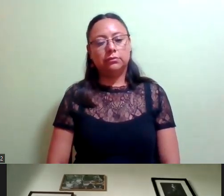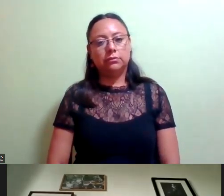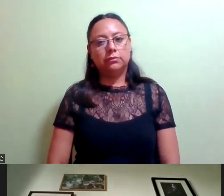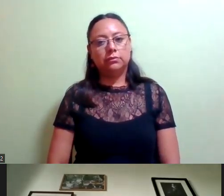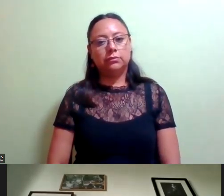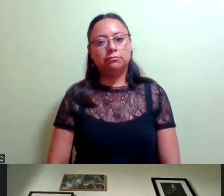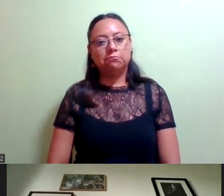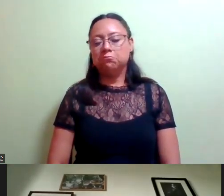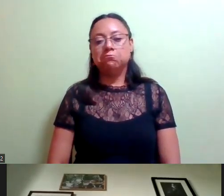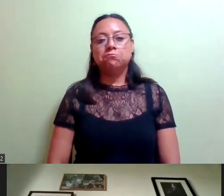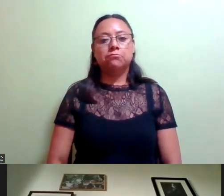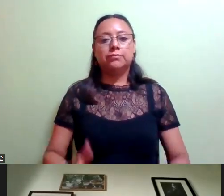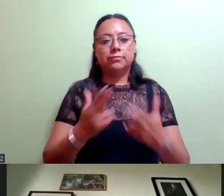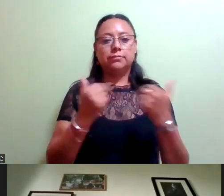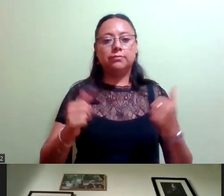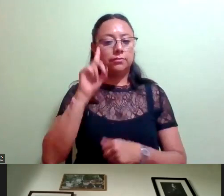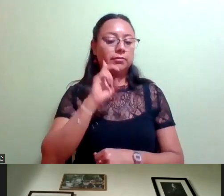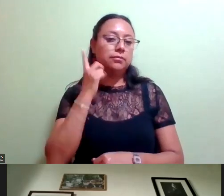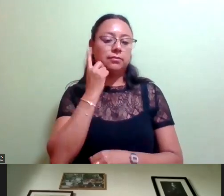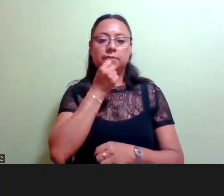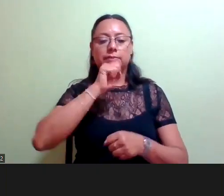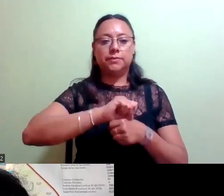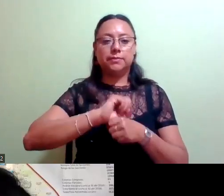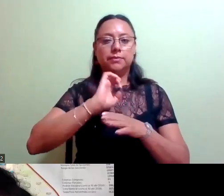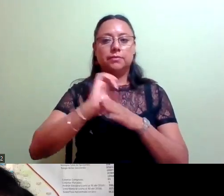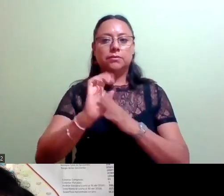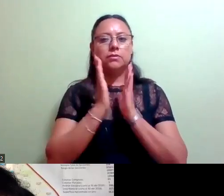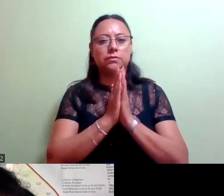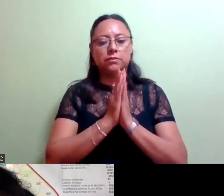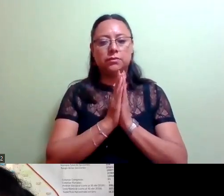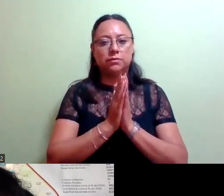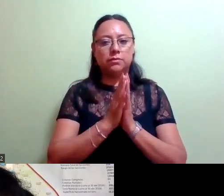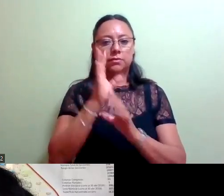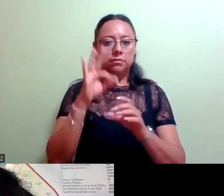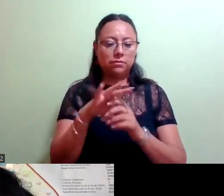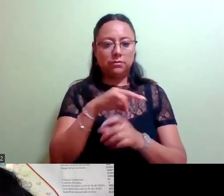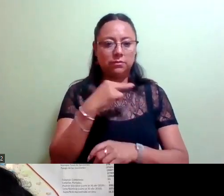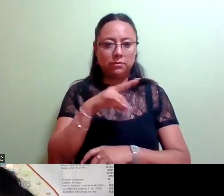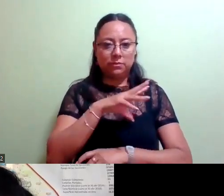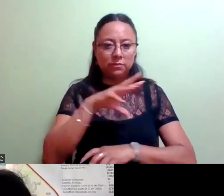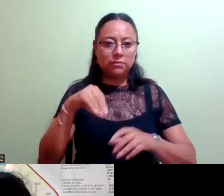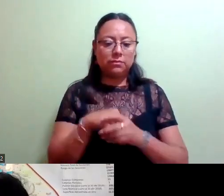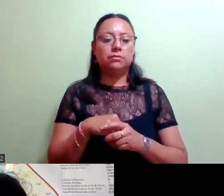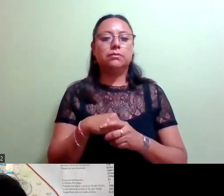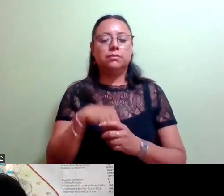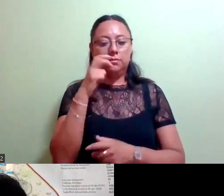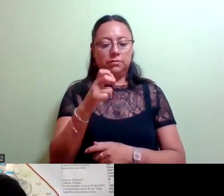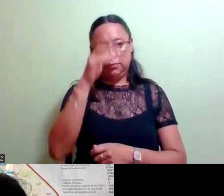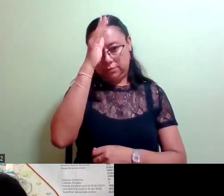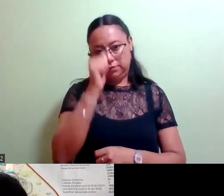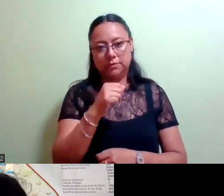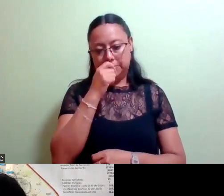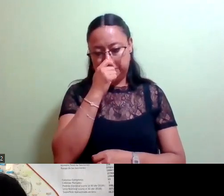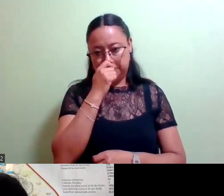Parece ser que no. Diputada secretaria, le rogaría entonces recoger la votación nominal del presente acuerdo. Con